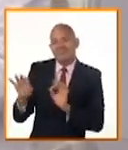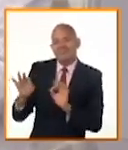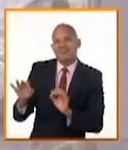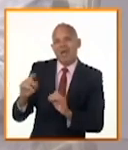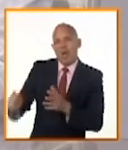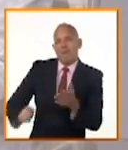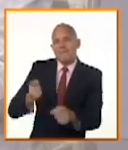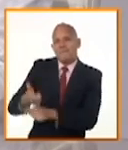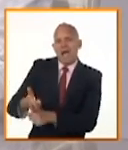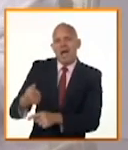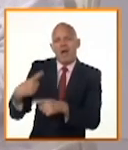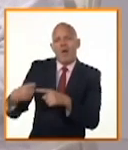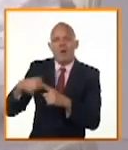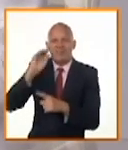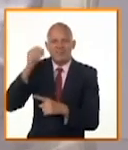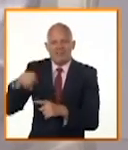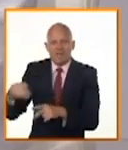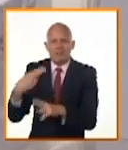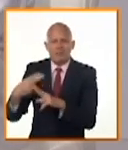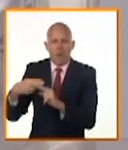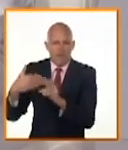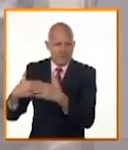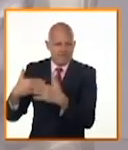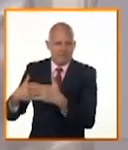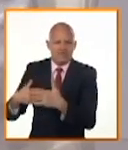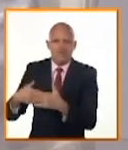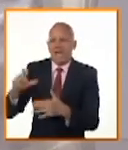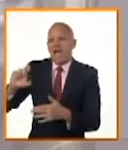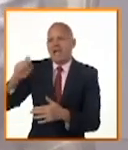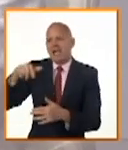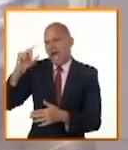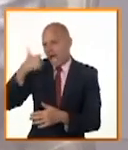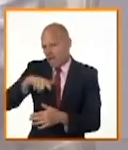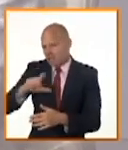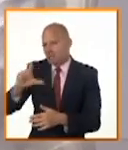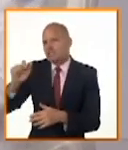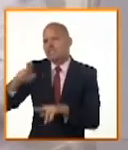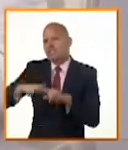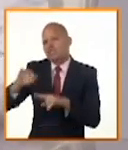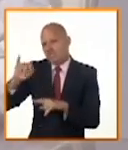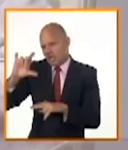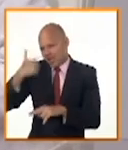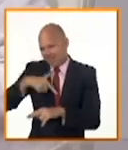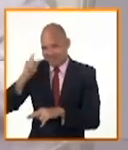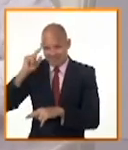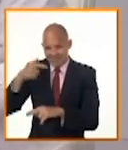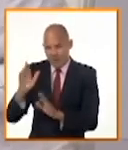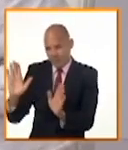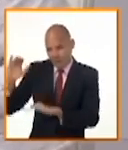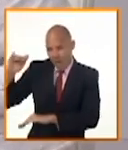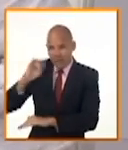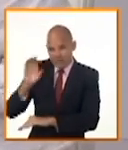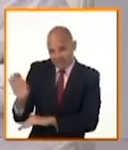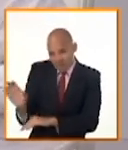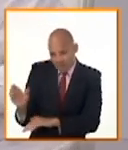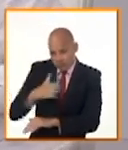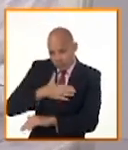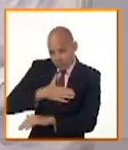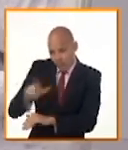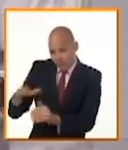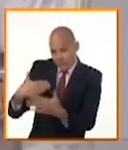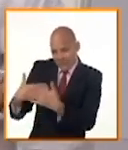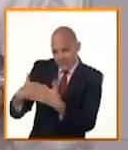por transformó y los otros instrumentos bancarizados porque el ponchero tendrá también código QR pero hay que avanzar hay que avanzar y lo que no